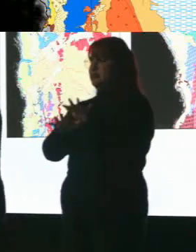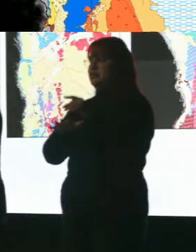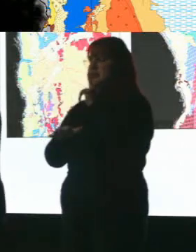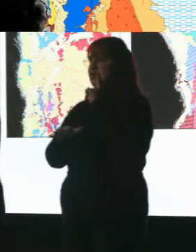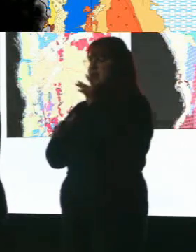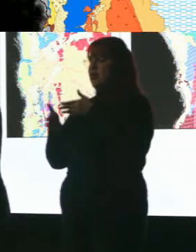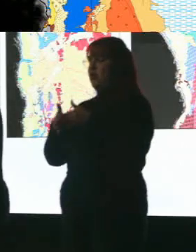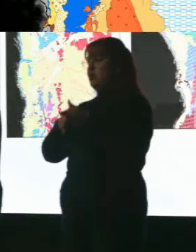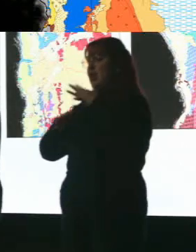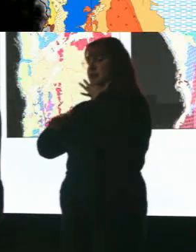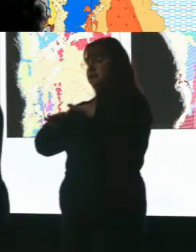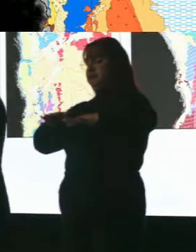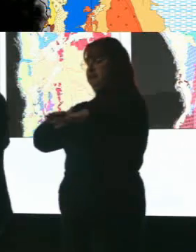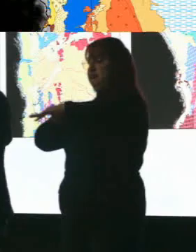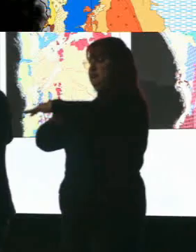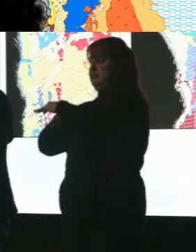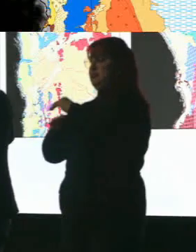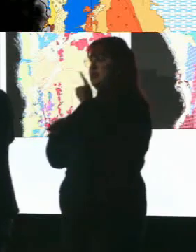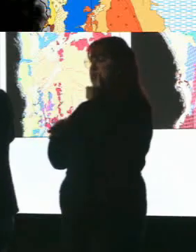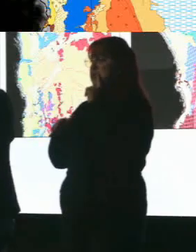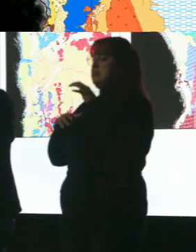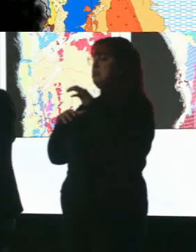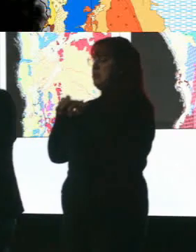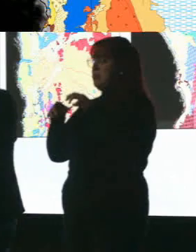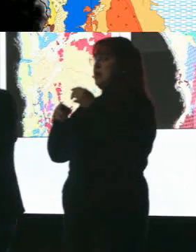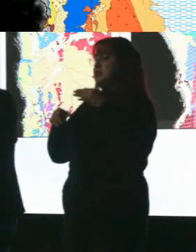con influencia marina. Entonces,